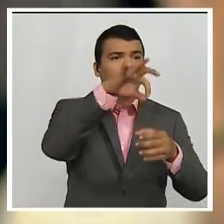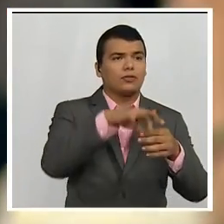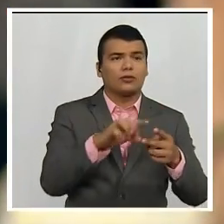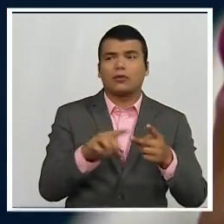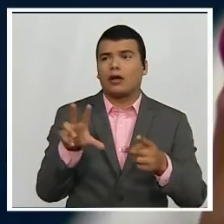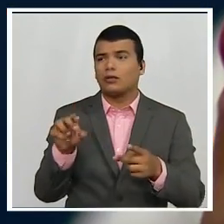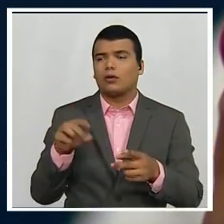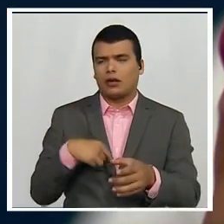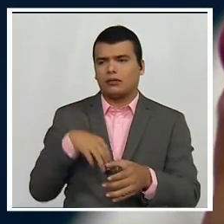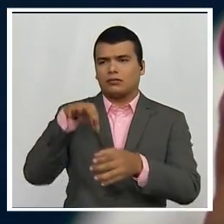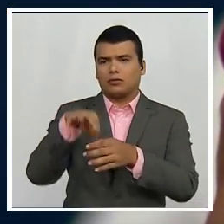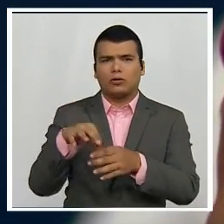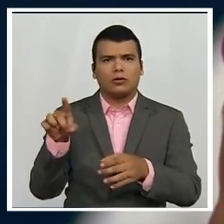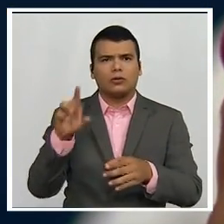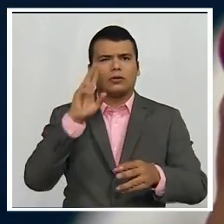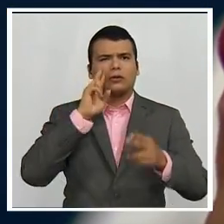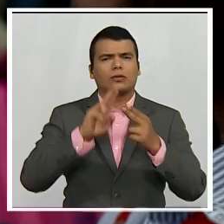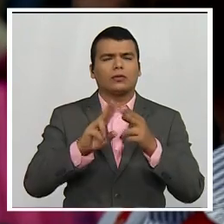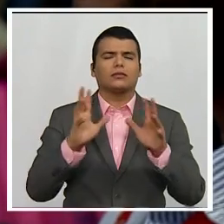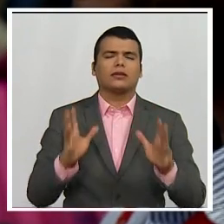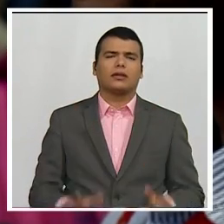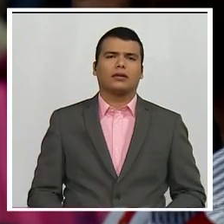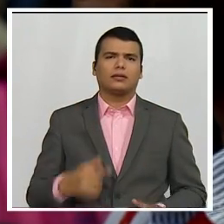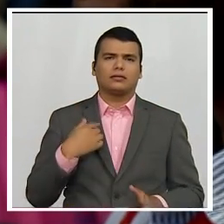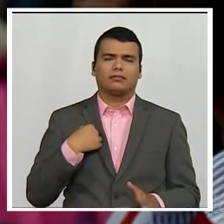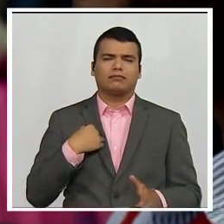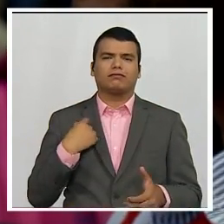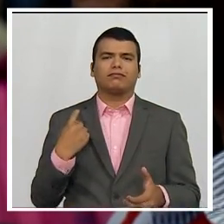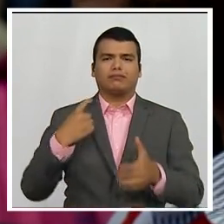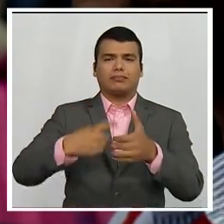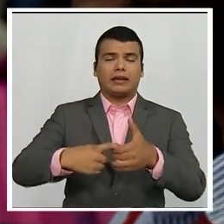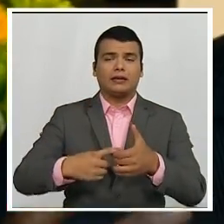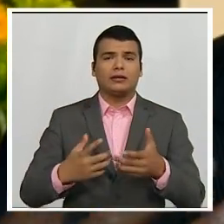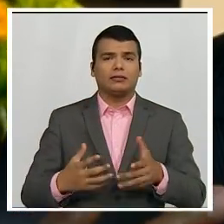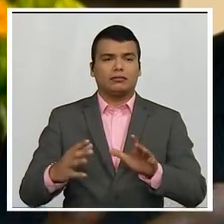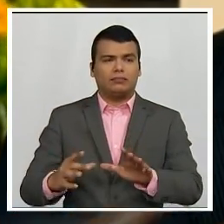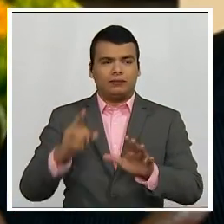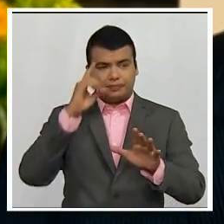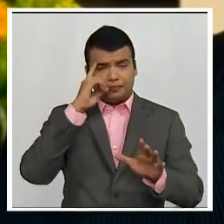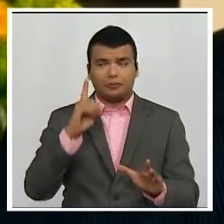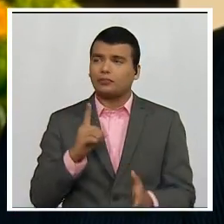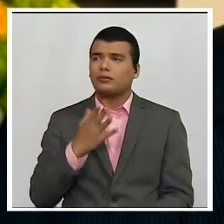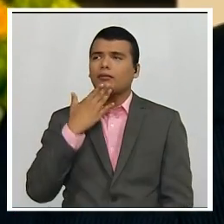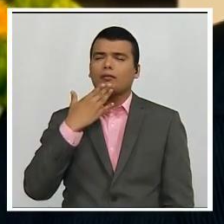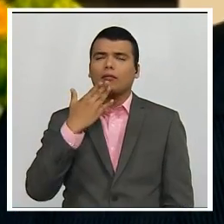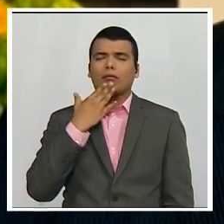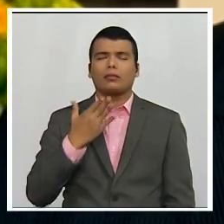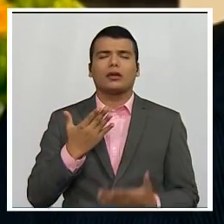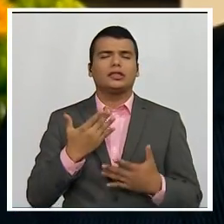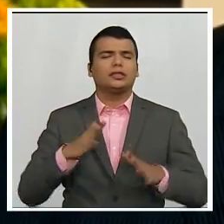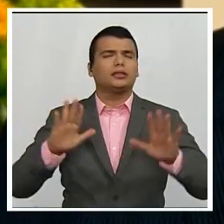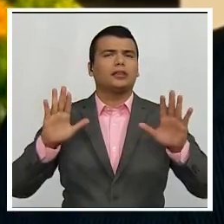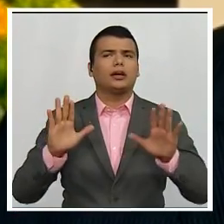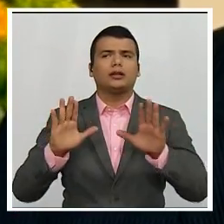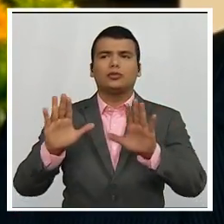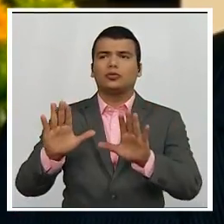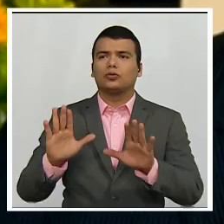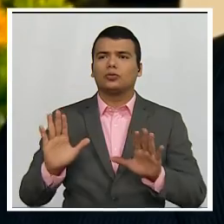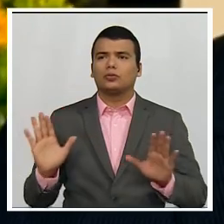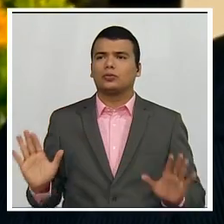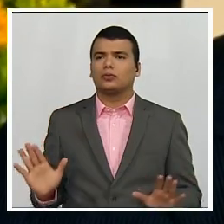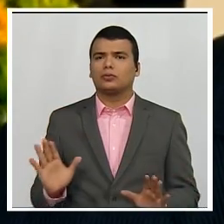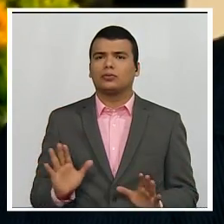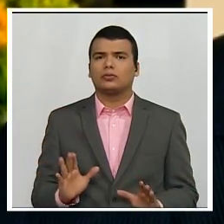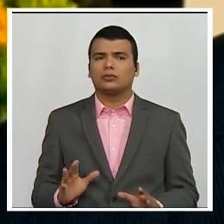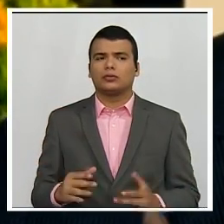y ellos puedan irse metiendo en esto porque no seguimos rezagados en eso de realmente hacer